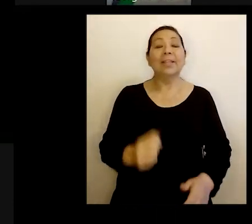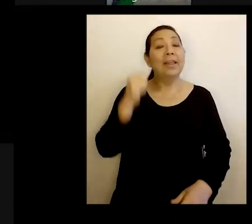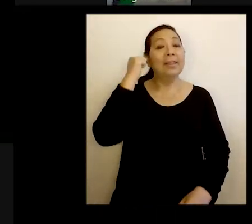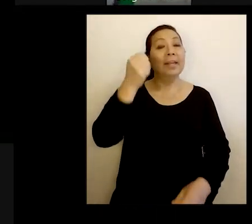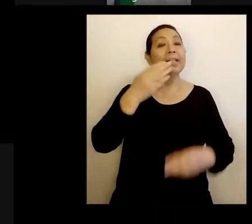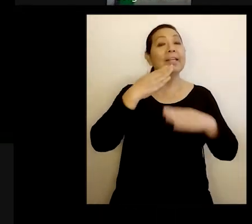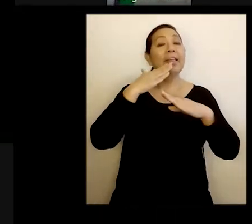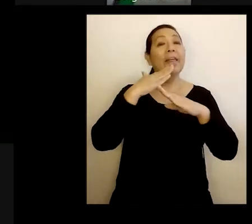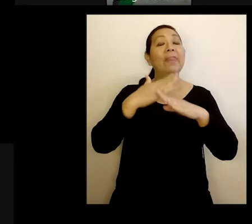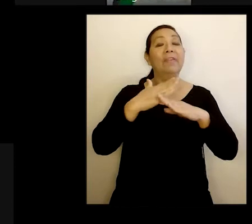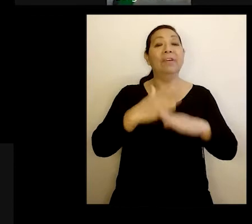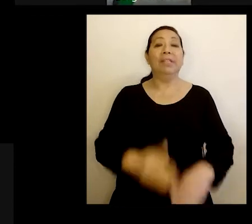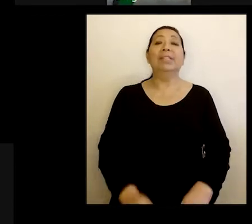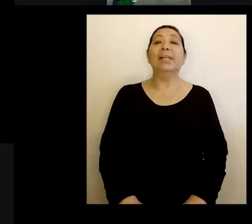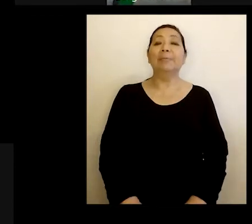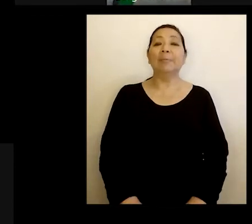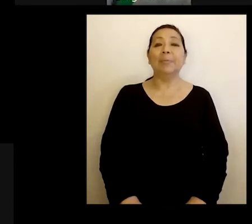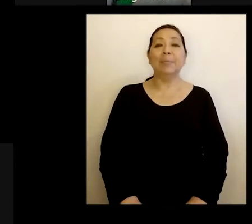de defensa.